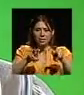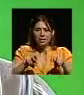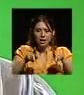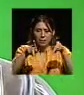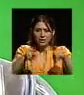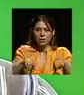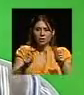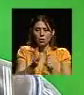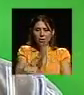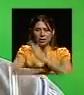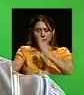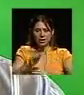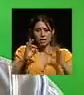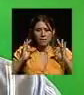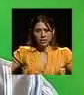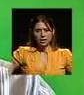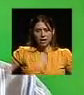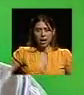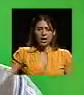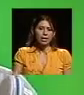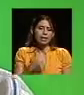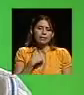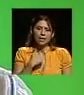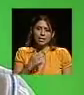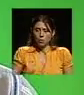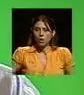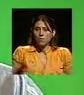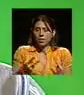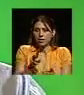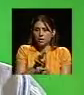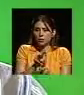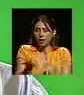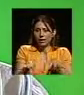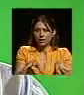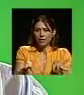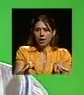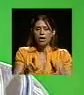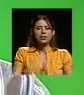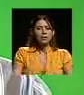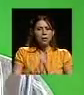física que tienen una vida sexual activa, sin embargo,